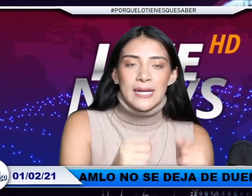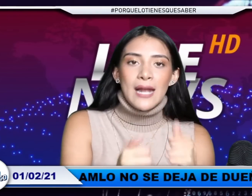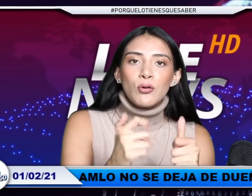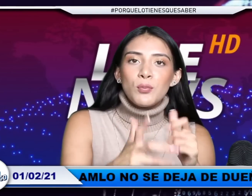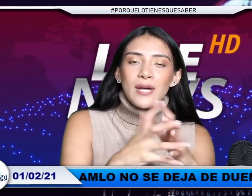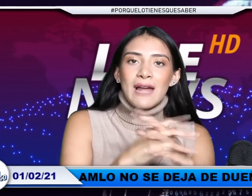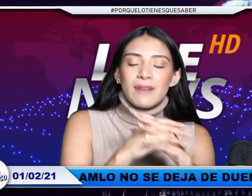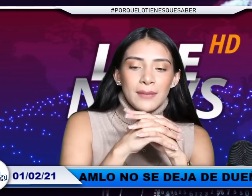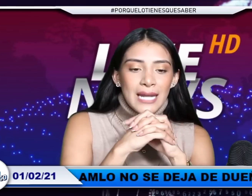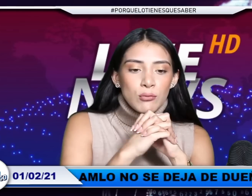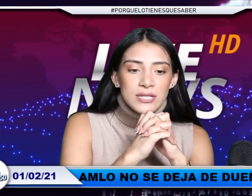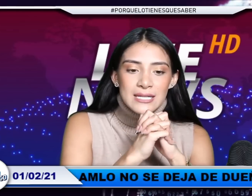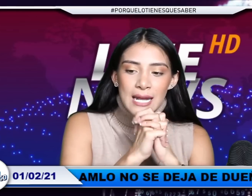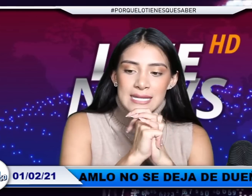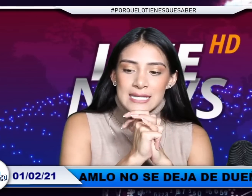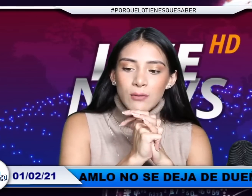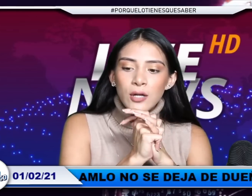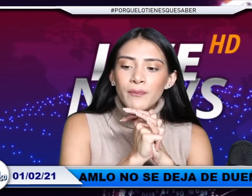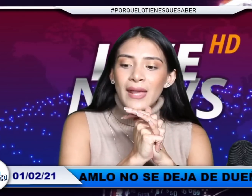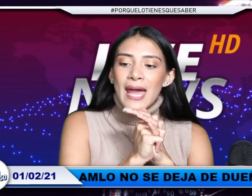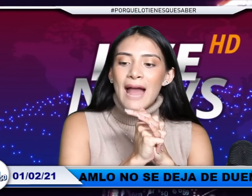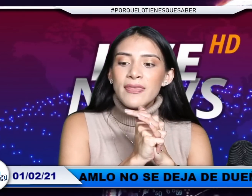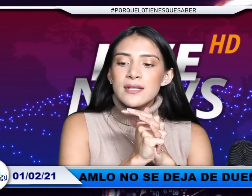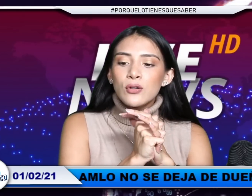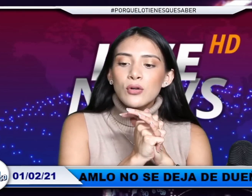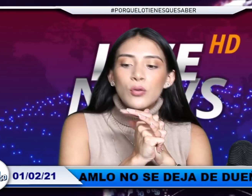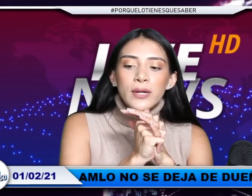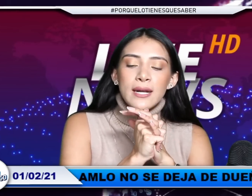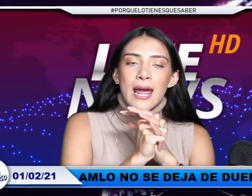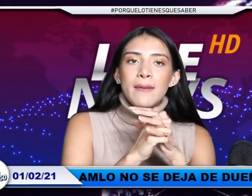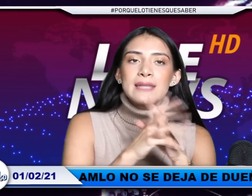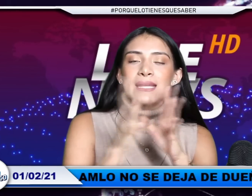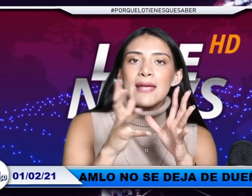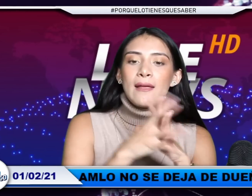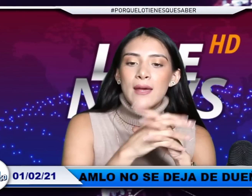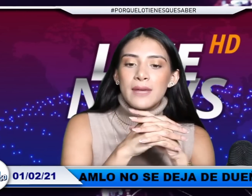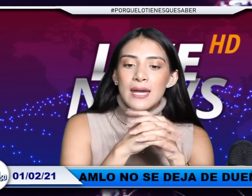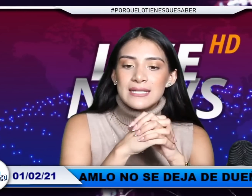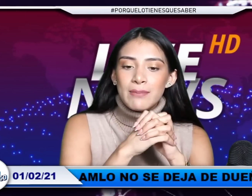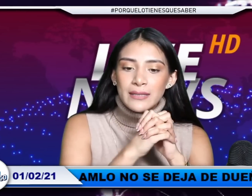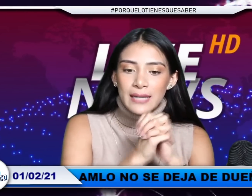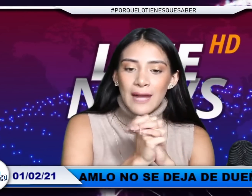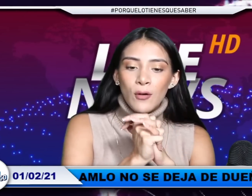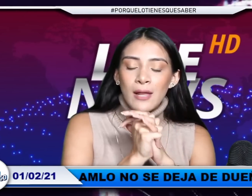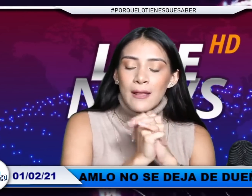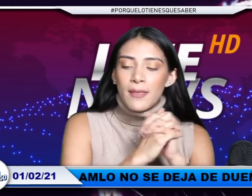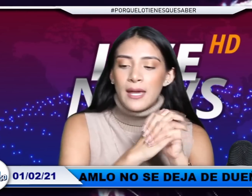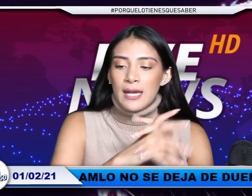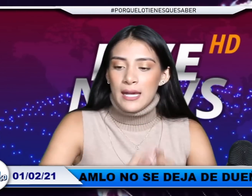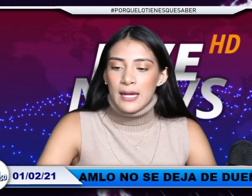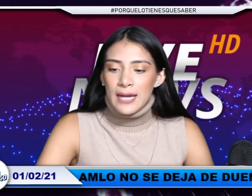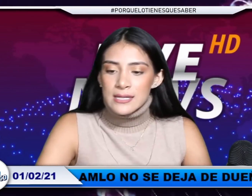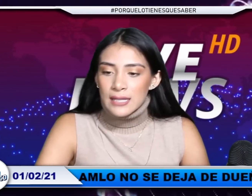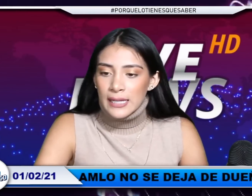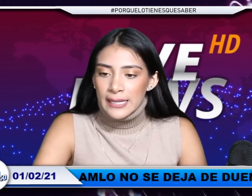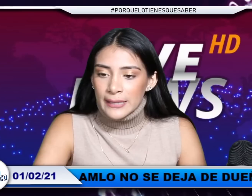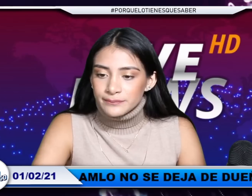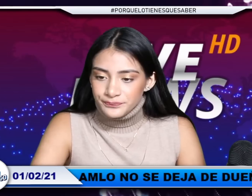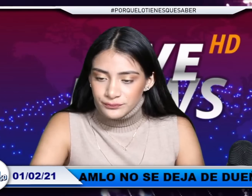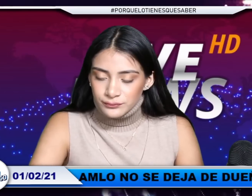con ahí el grupo de la familia. Muchas gracias. Y bueno, antes de concluir, había platicado